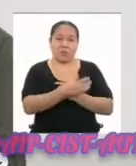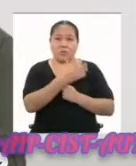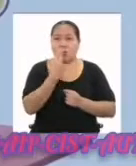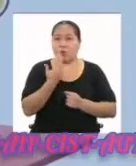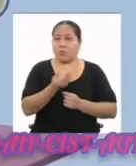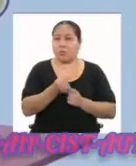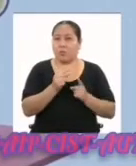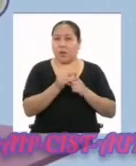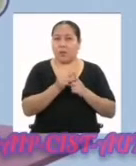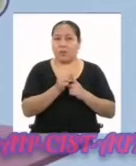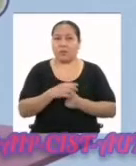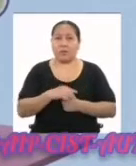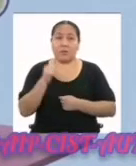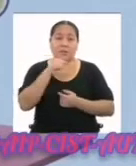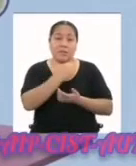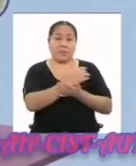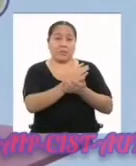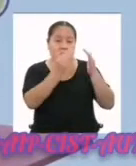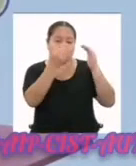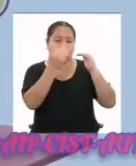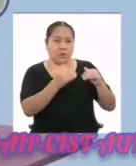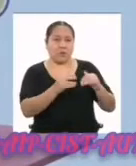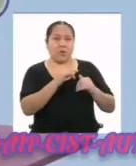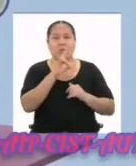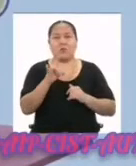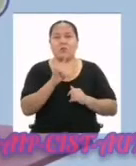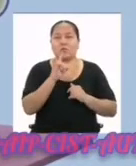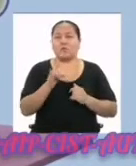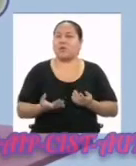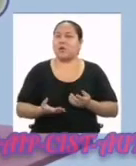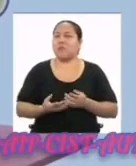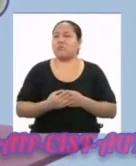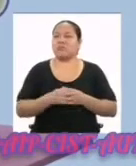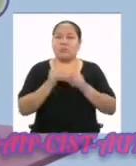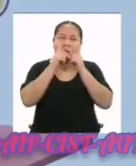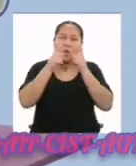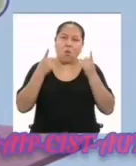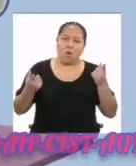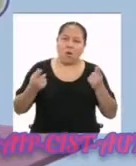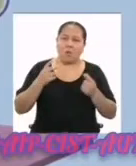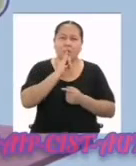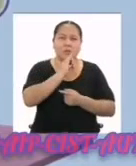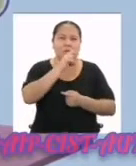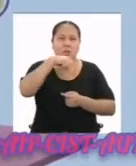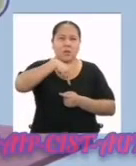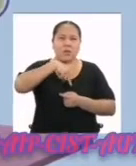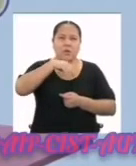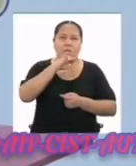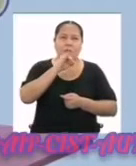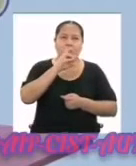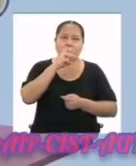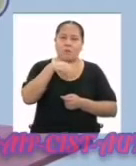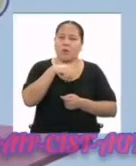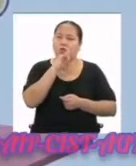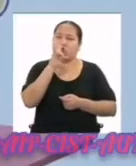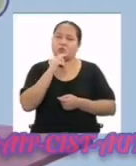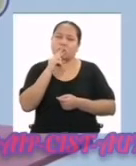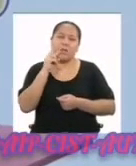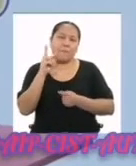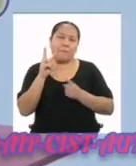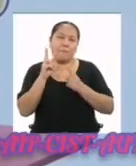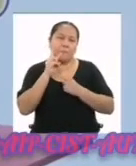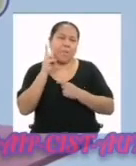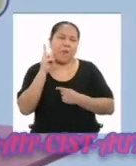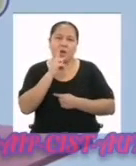Bueno, en este párrafo como que han utilizado un lenguaje más informal. Además, utiliza verbos que no son los adecuados para un